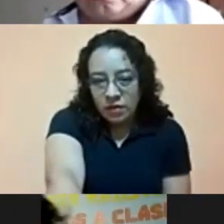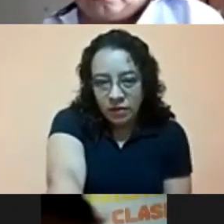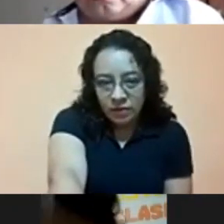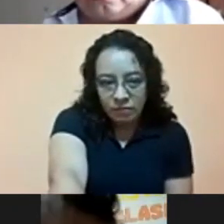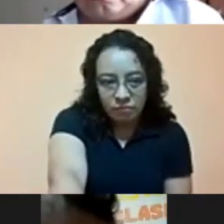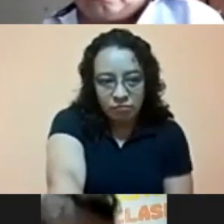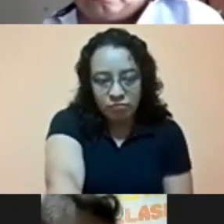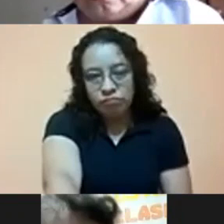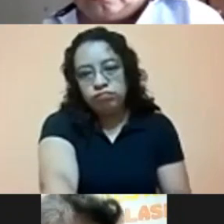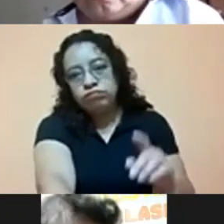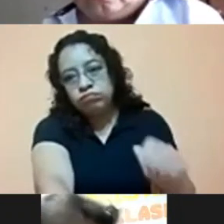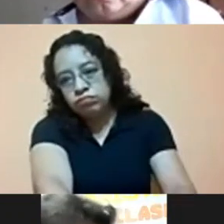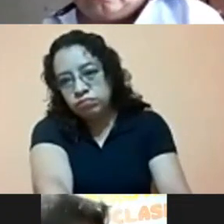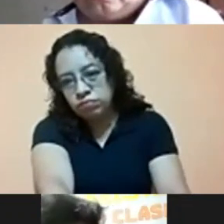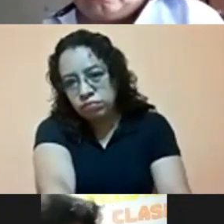tercero básico.